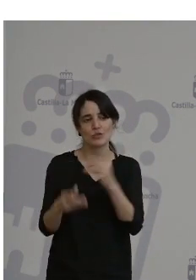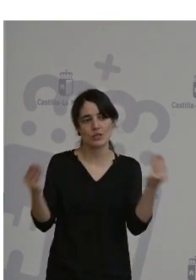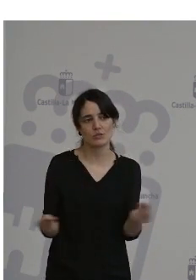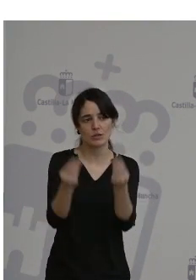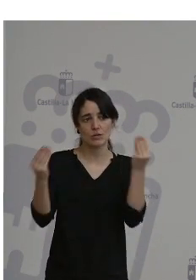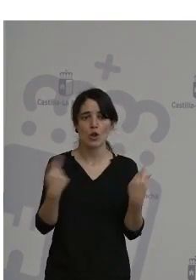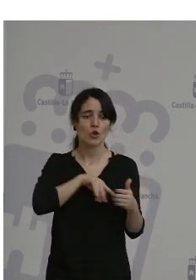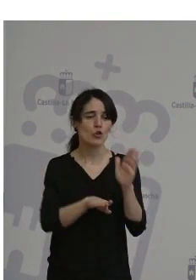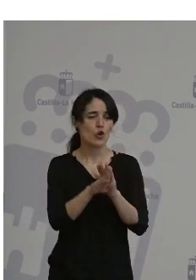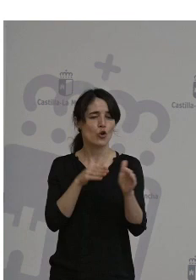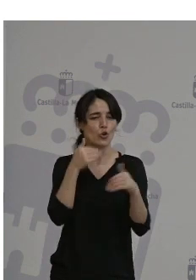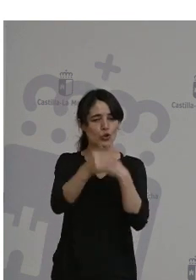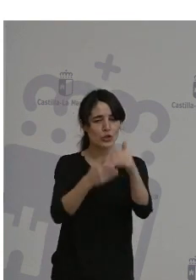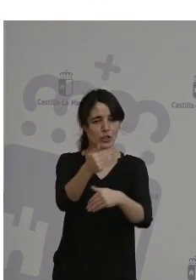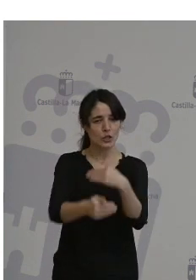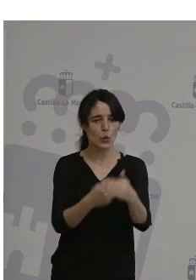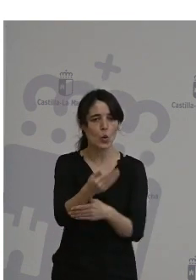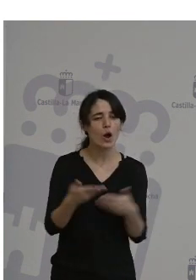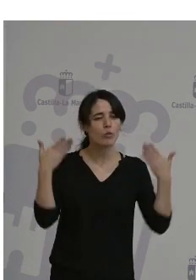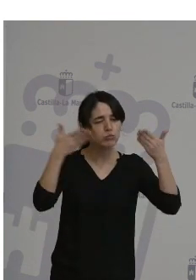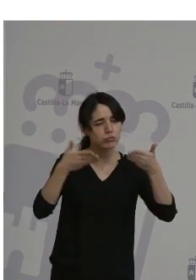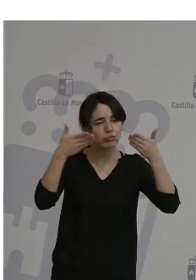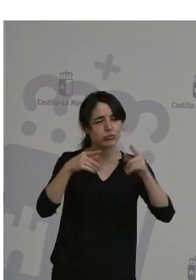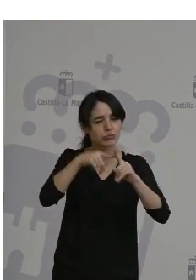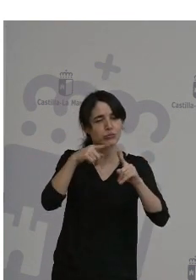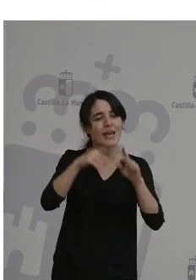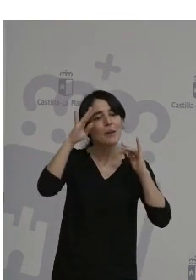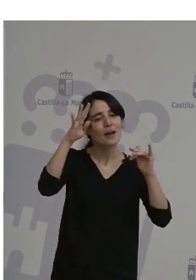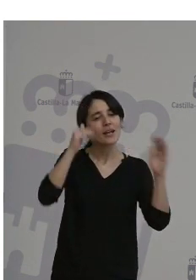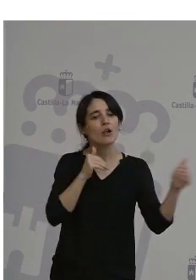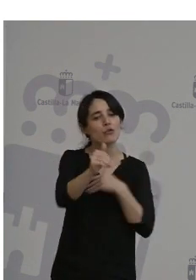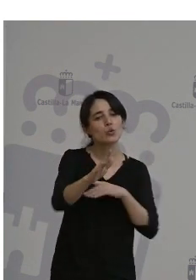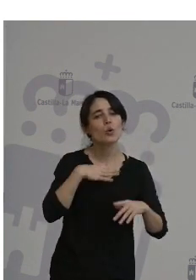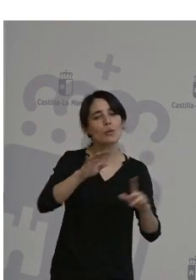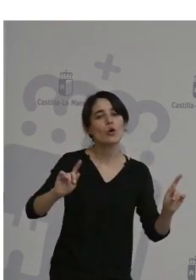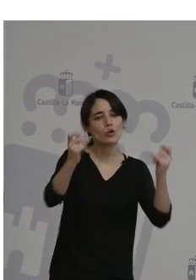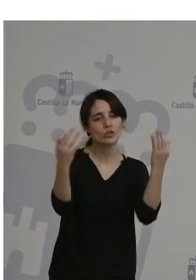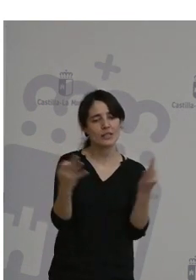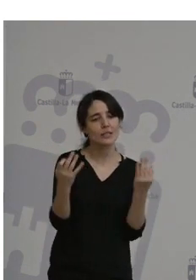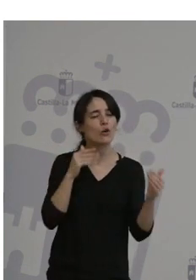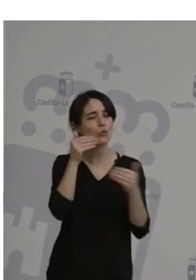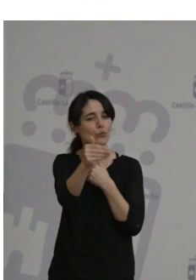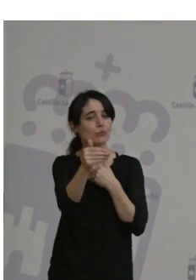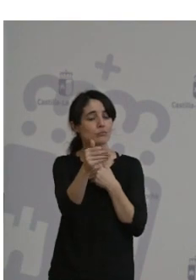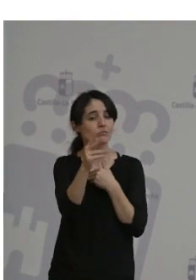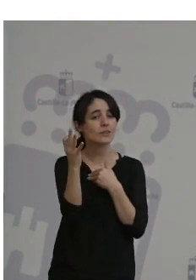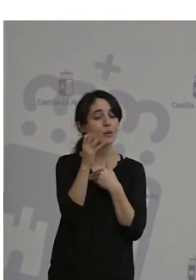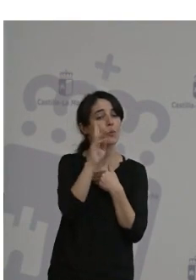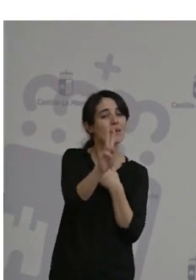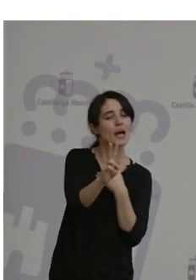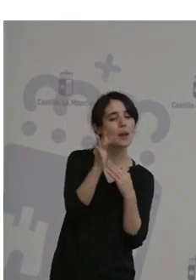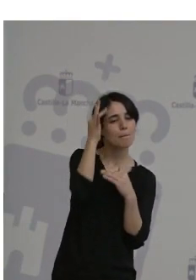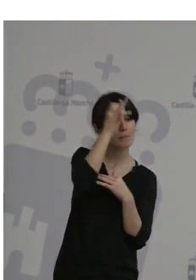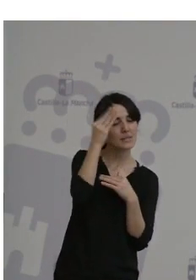que nunca imaginando todo lo que podemos lograr en el futuro futuro que tenemos que mirar con optimismo y la